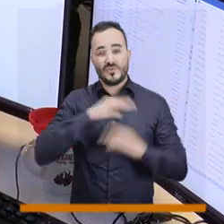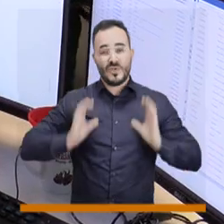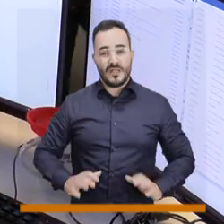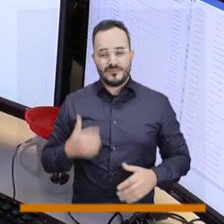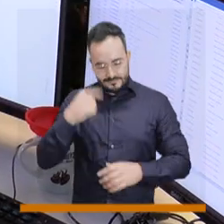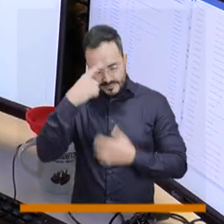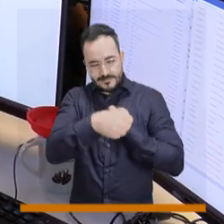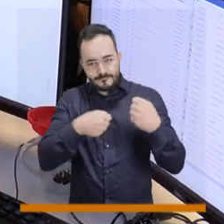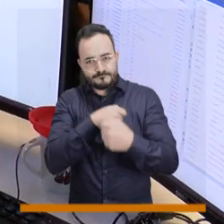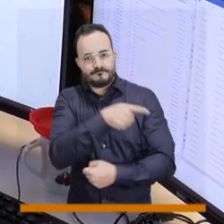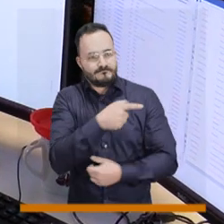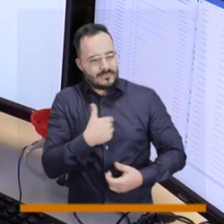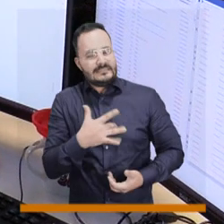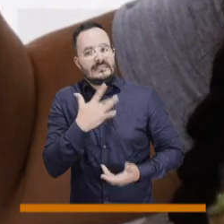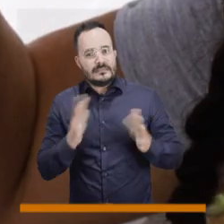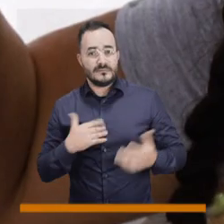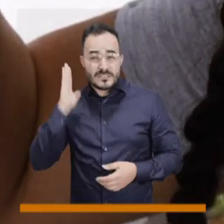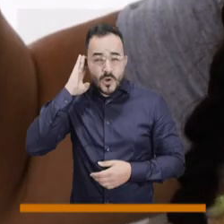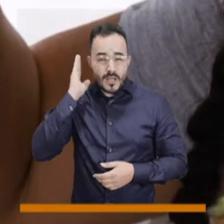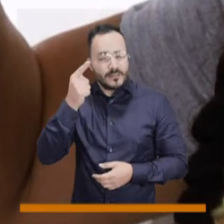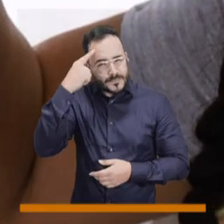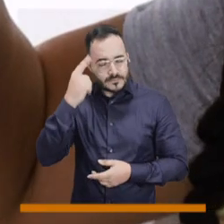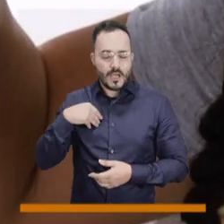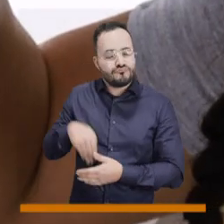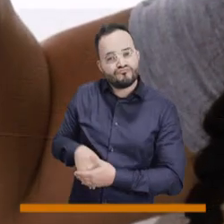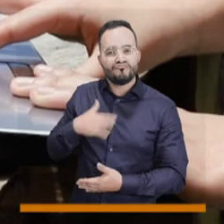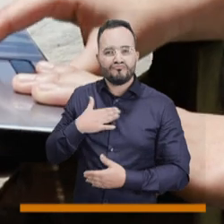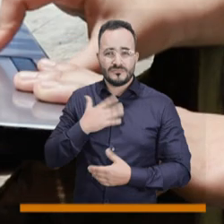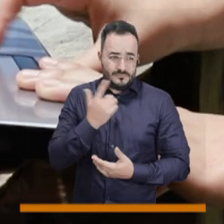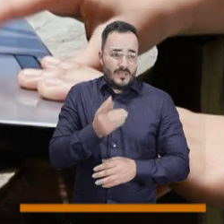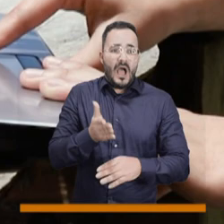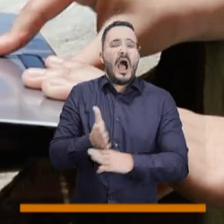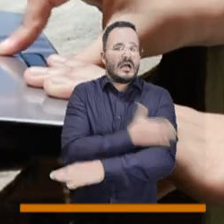ciudadanía tiene que poner en los zapatos del ciudadano. ¿Cuánto le cuesta un celular a una persona? ¿Cuánto